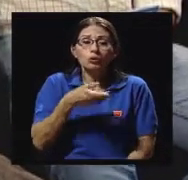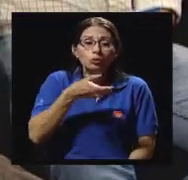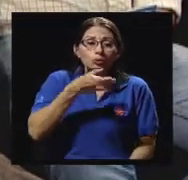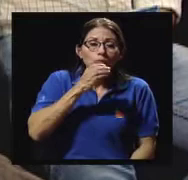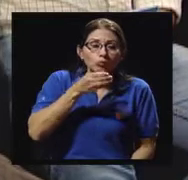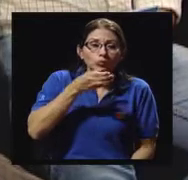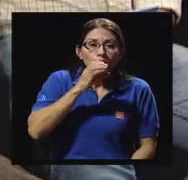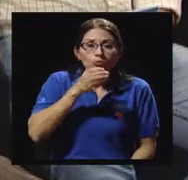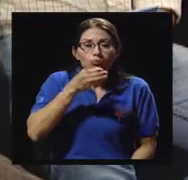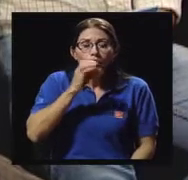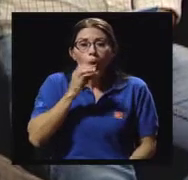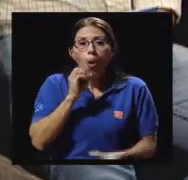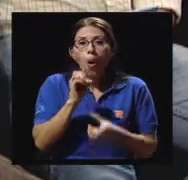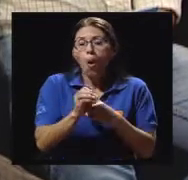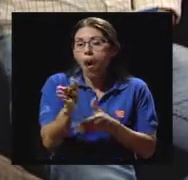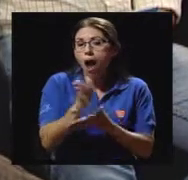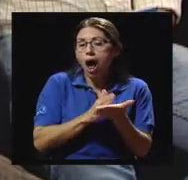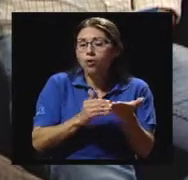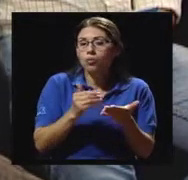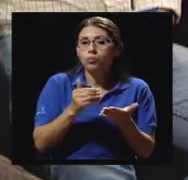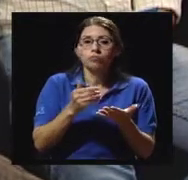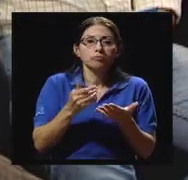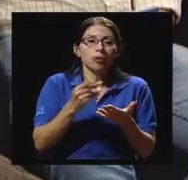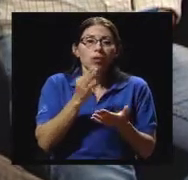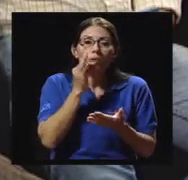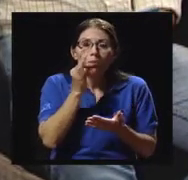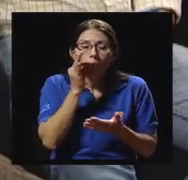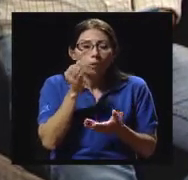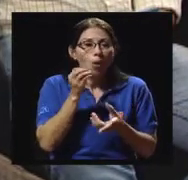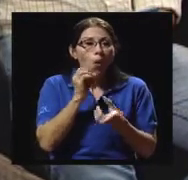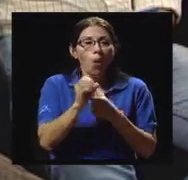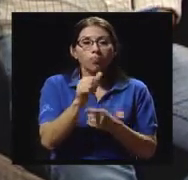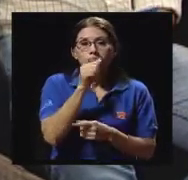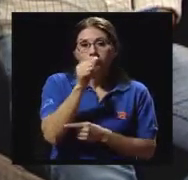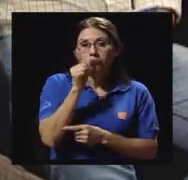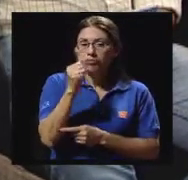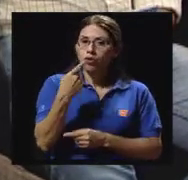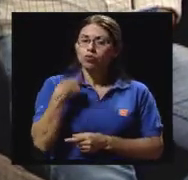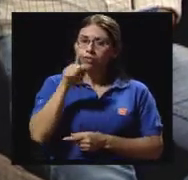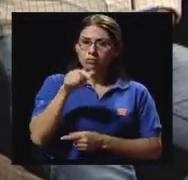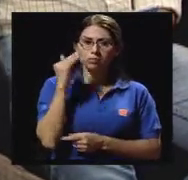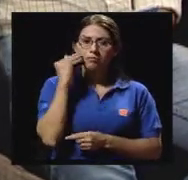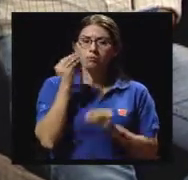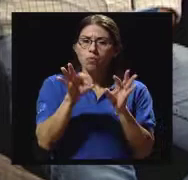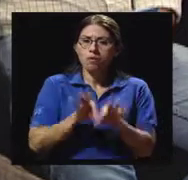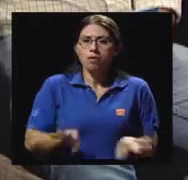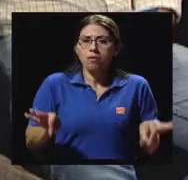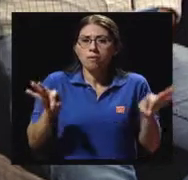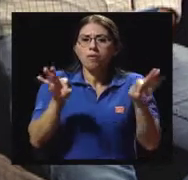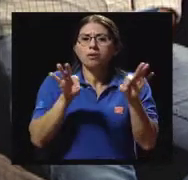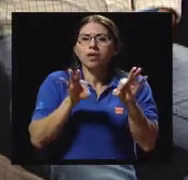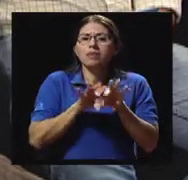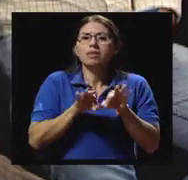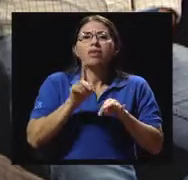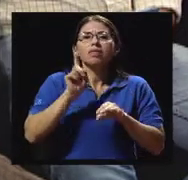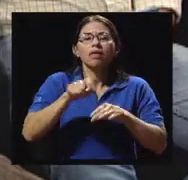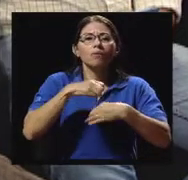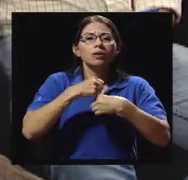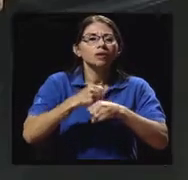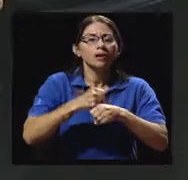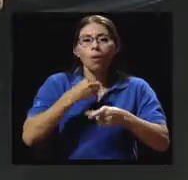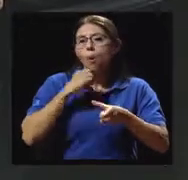consumiendo. En el momento que estoy consumiendo, ya sea alcohol, ya sea marihuana, claro de que no puedo manejar un